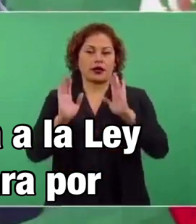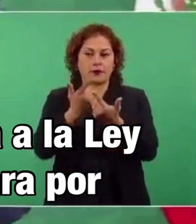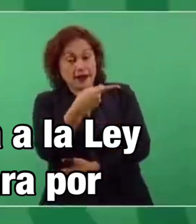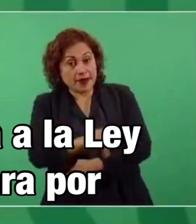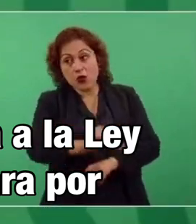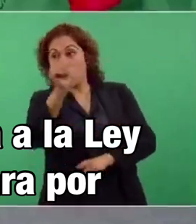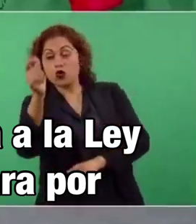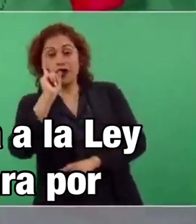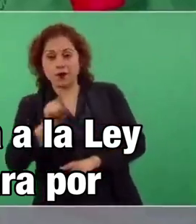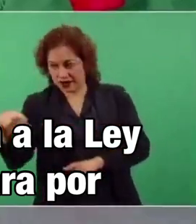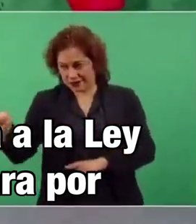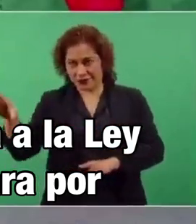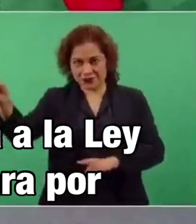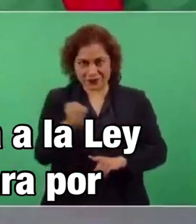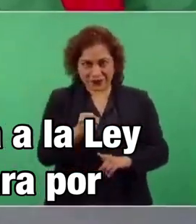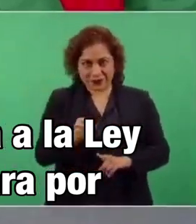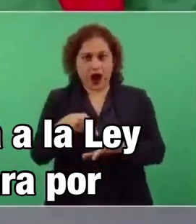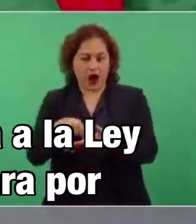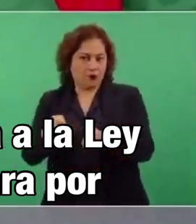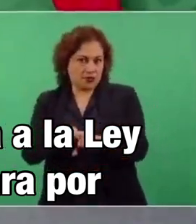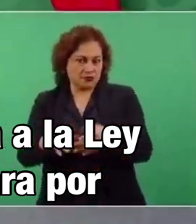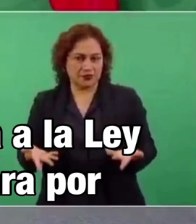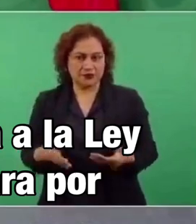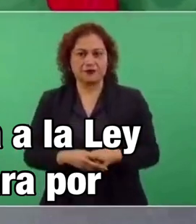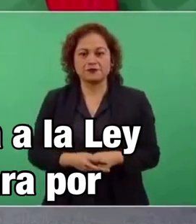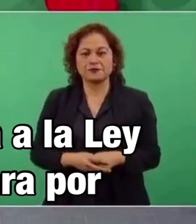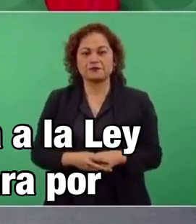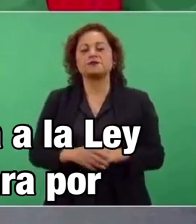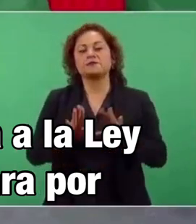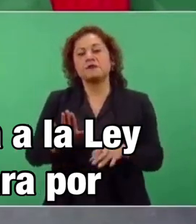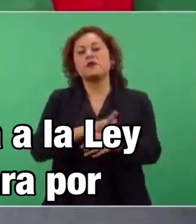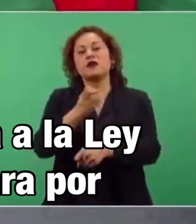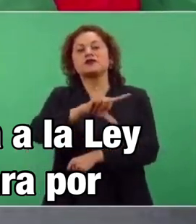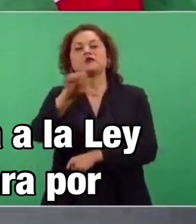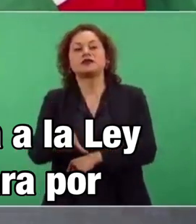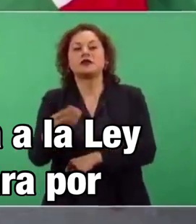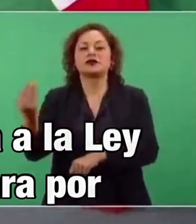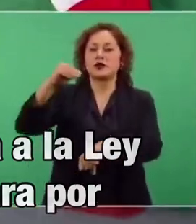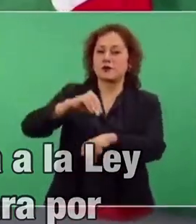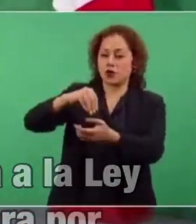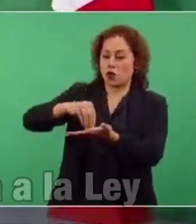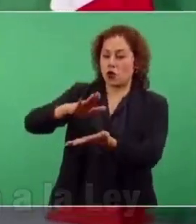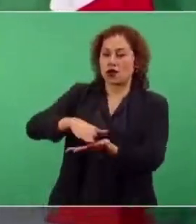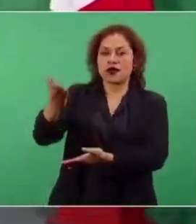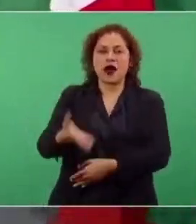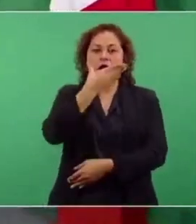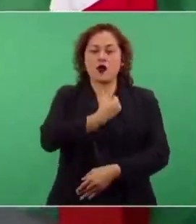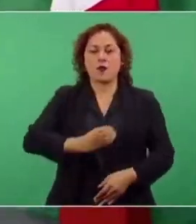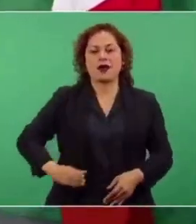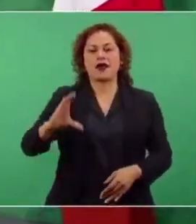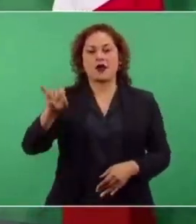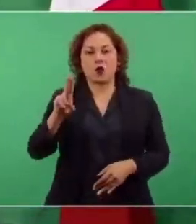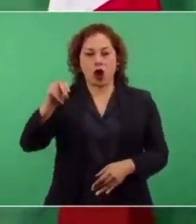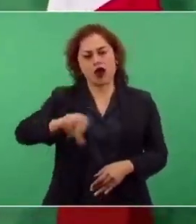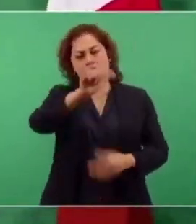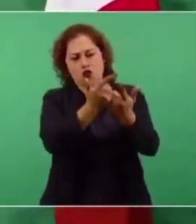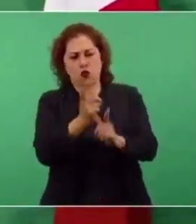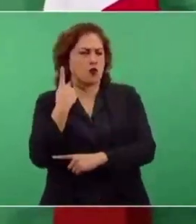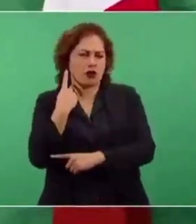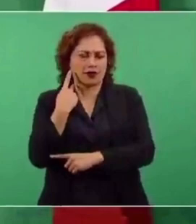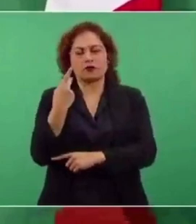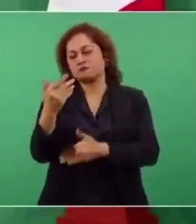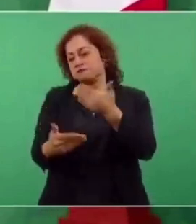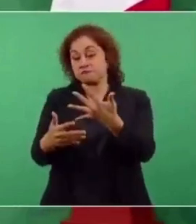partido. Entonces se inscribió al señor Juan por otro partido. Y fue una hazaña porque en 15